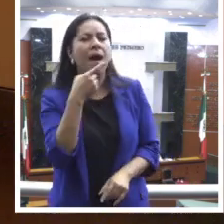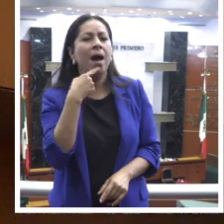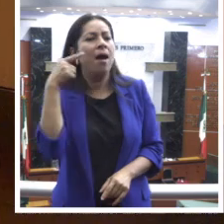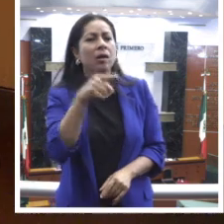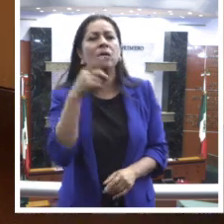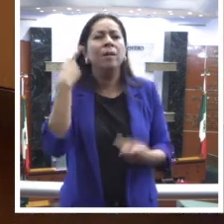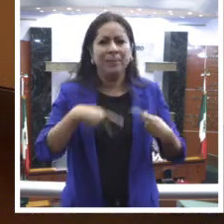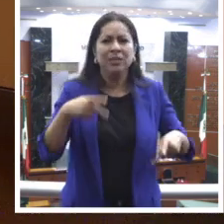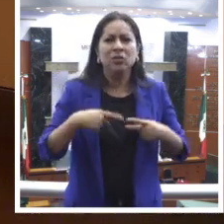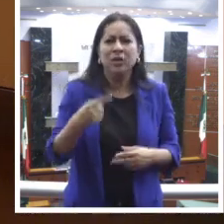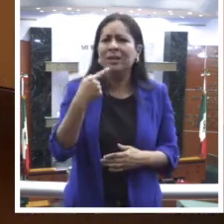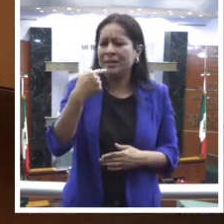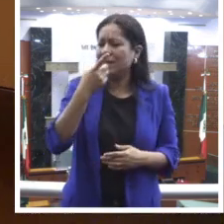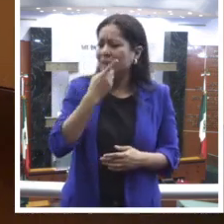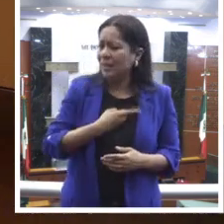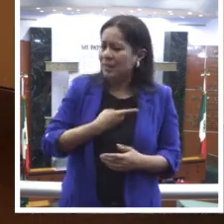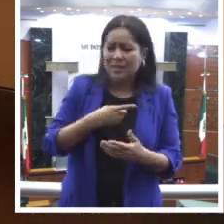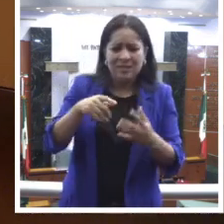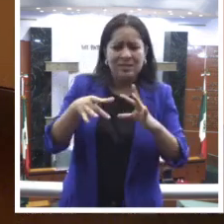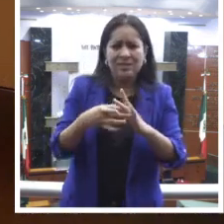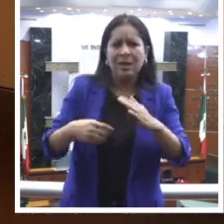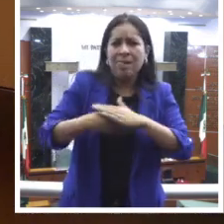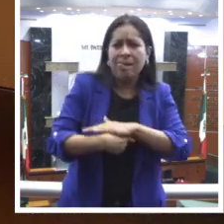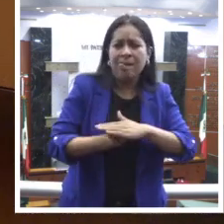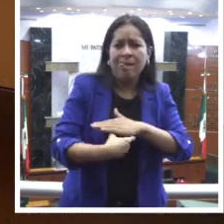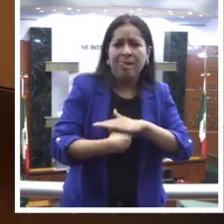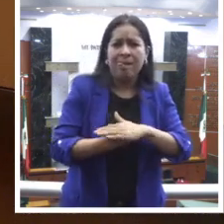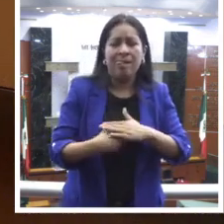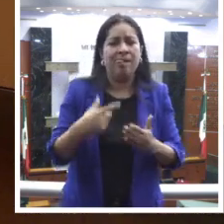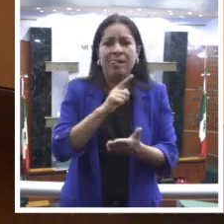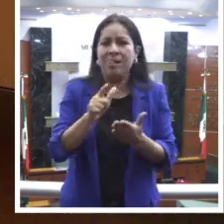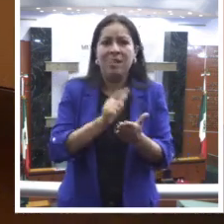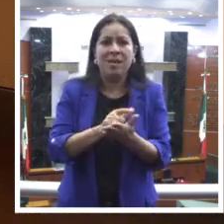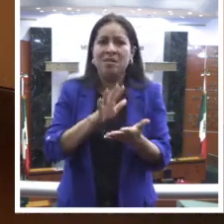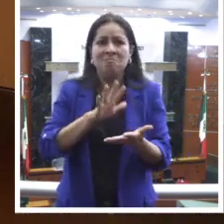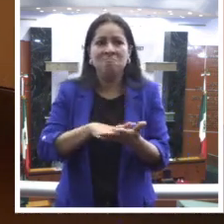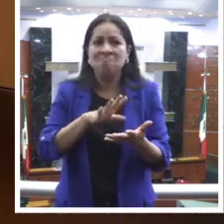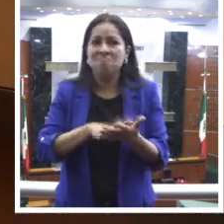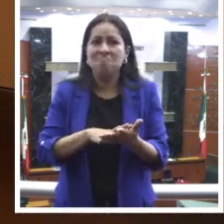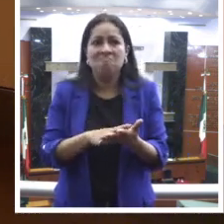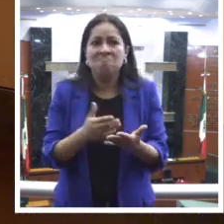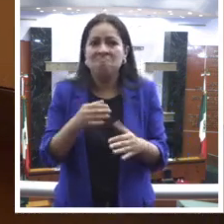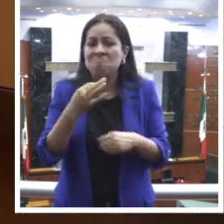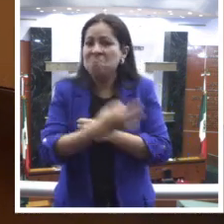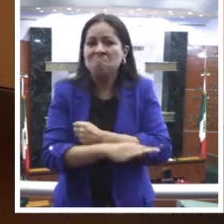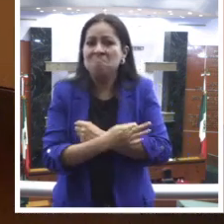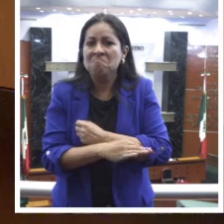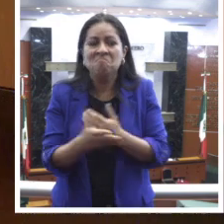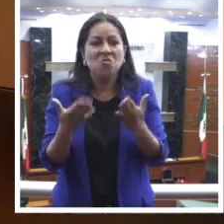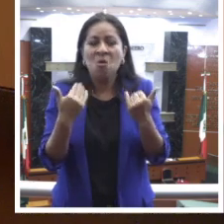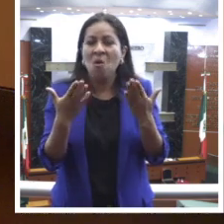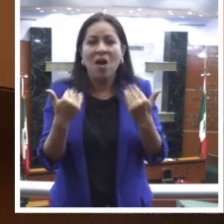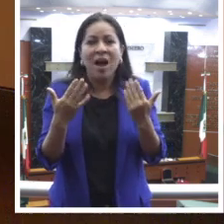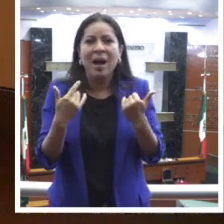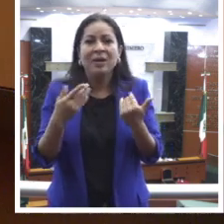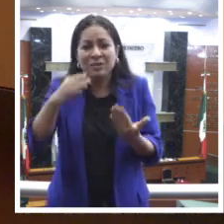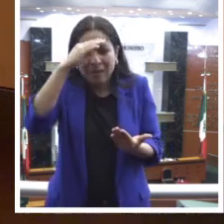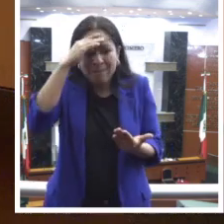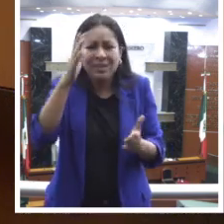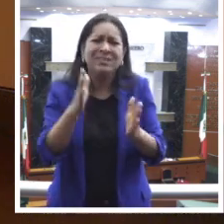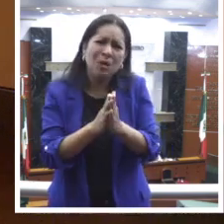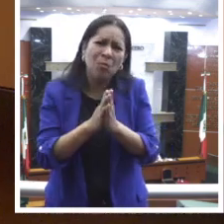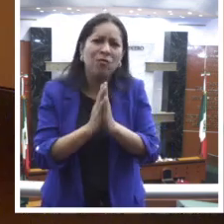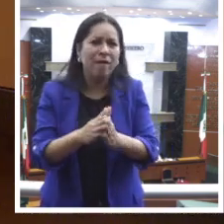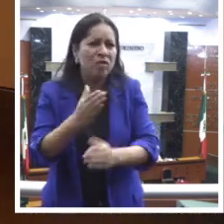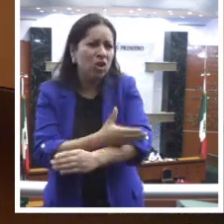a alguien que te está extorado la ley no le da prisión preventiva oficiosa imagínense compañeros reflexión enlo por